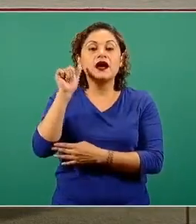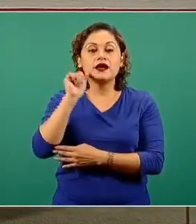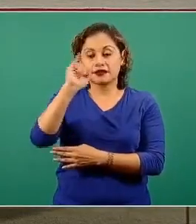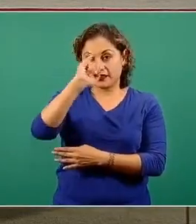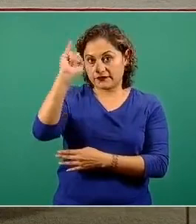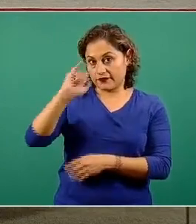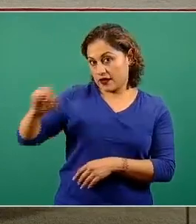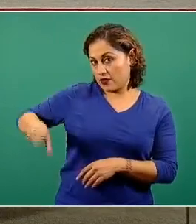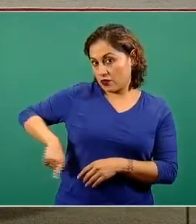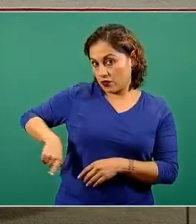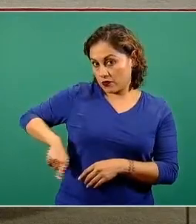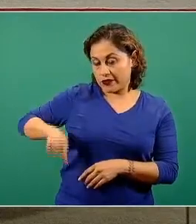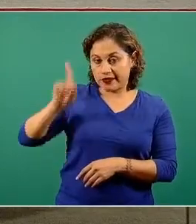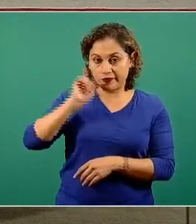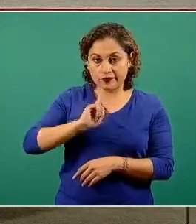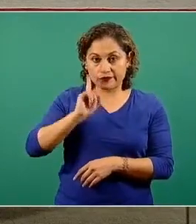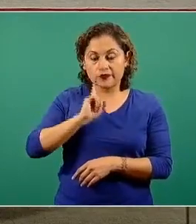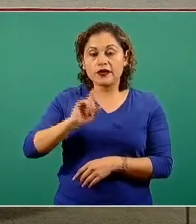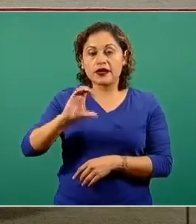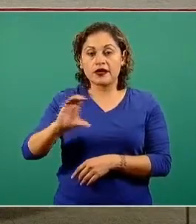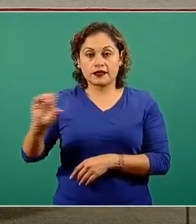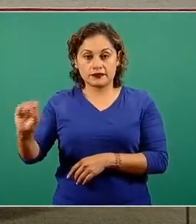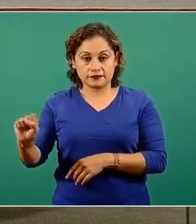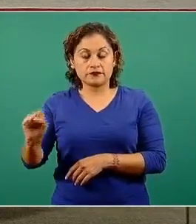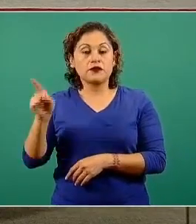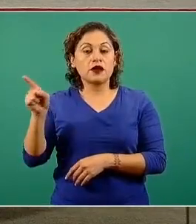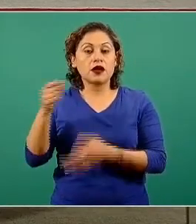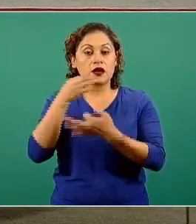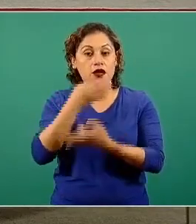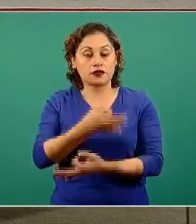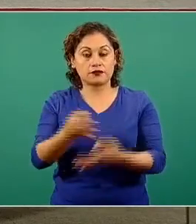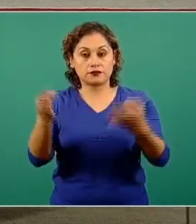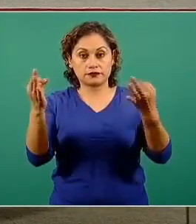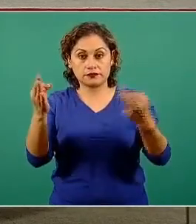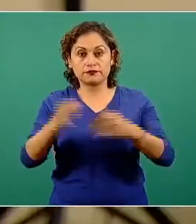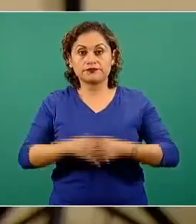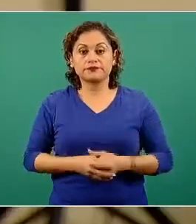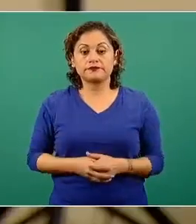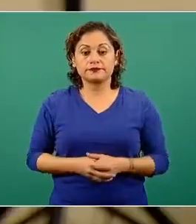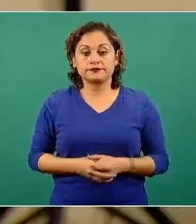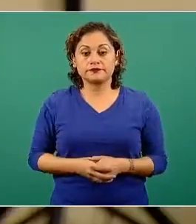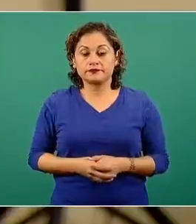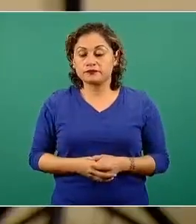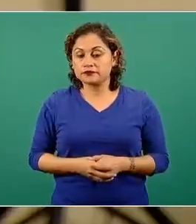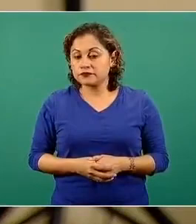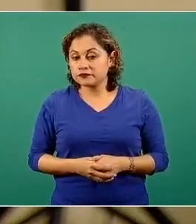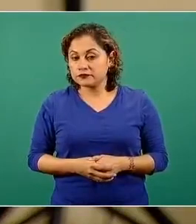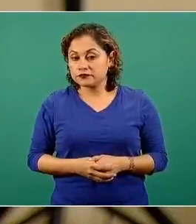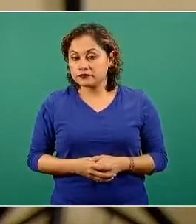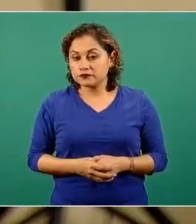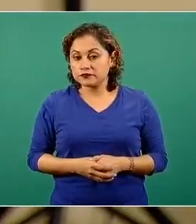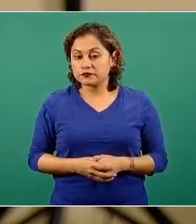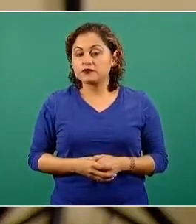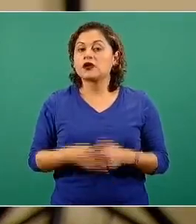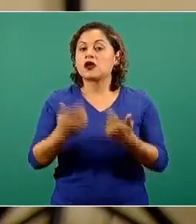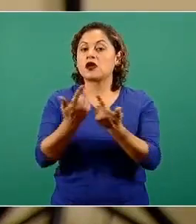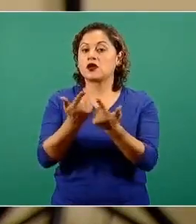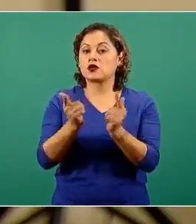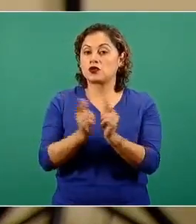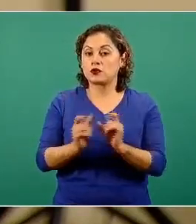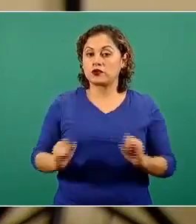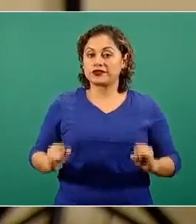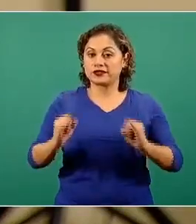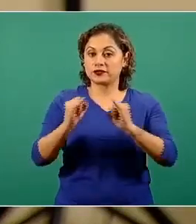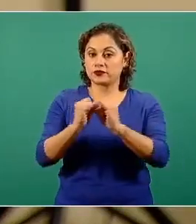Sheinbaum, se anunció que entre un grupo de nutrición del Instituto Nacional de Nutrición, Salvador Subirán,